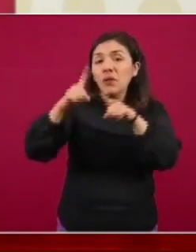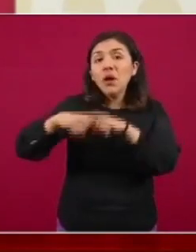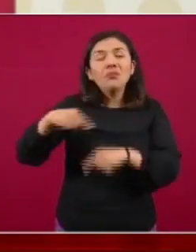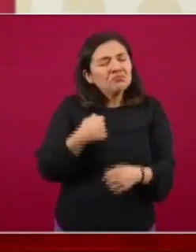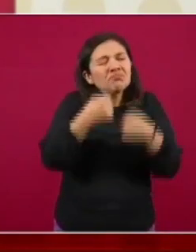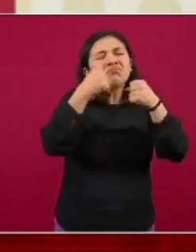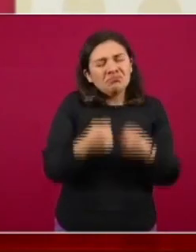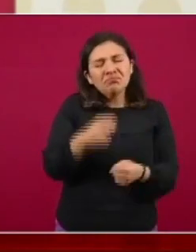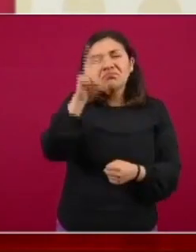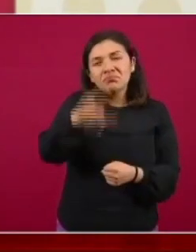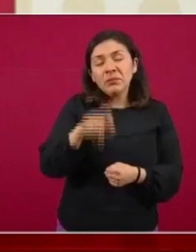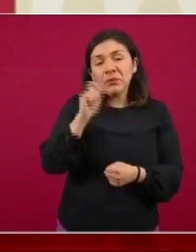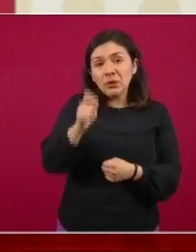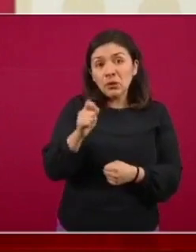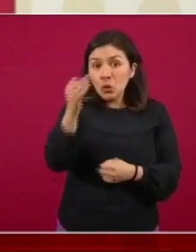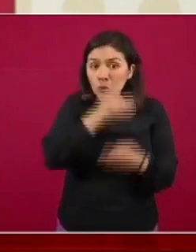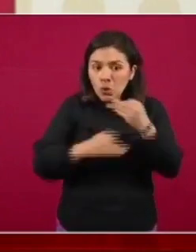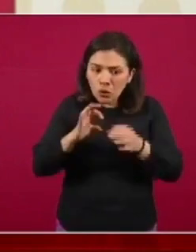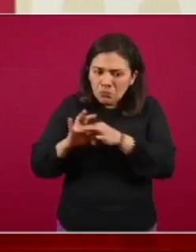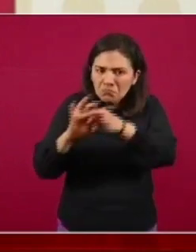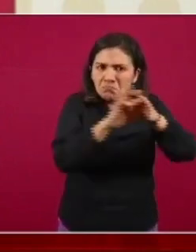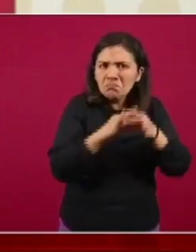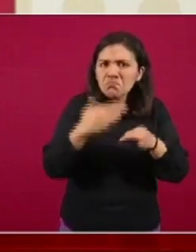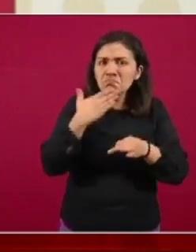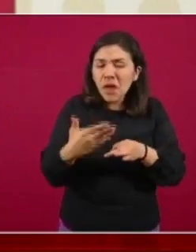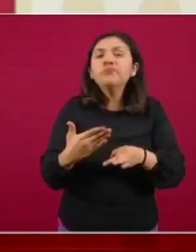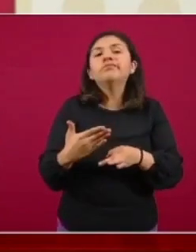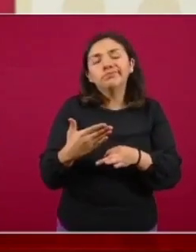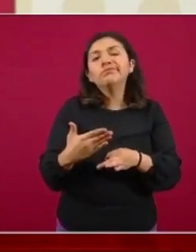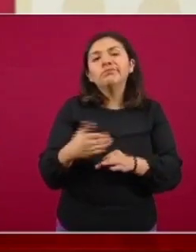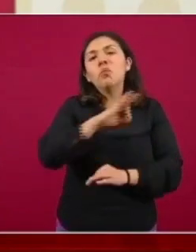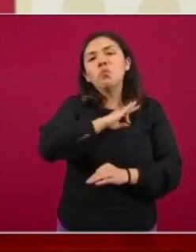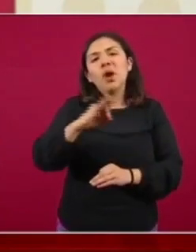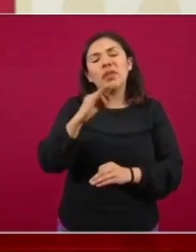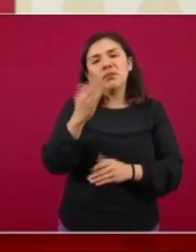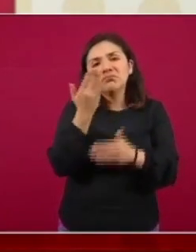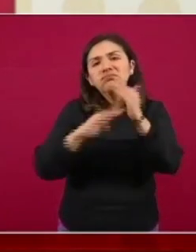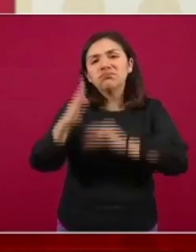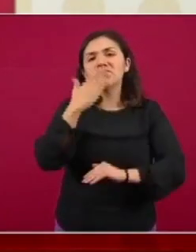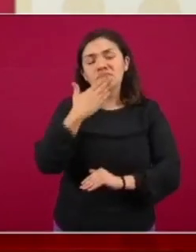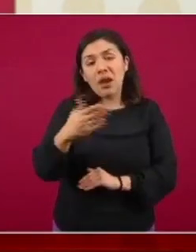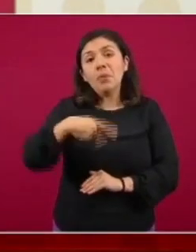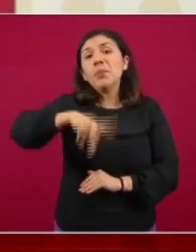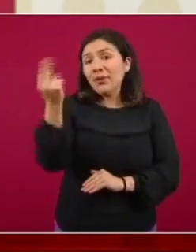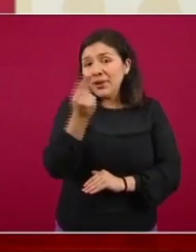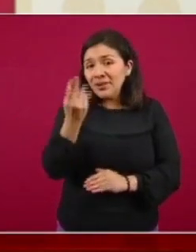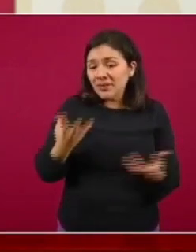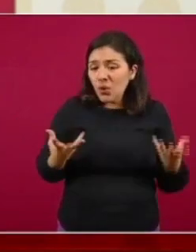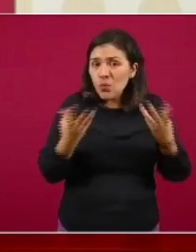estoy seguro que con una coordinación vamos a salir adelante,